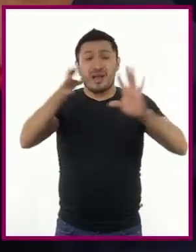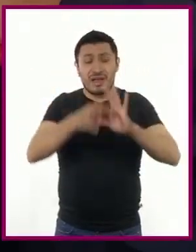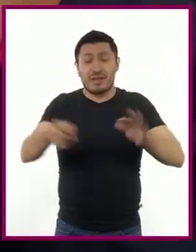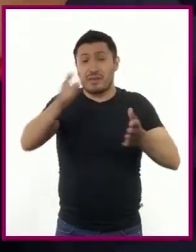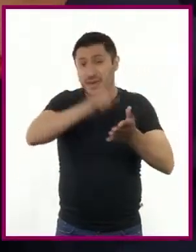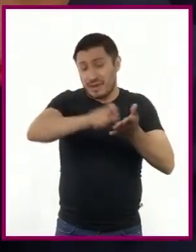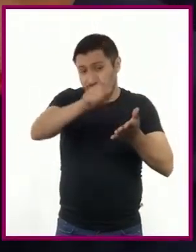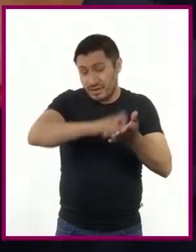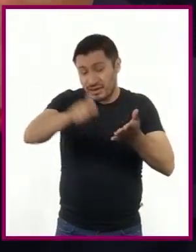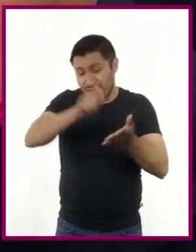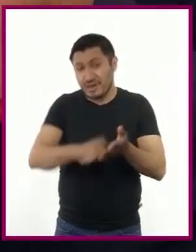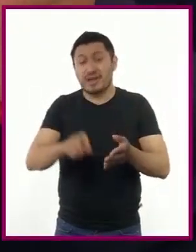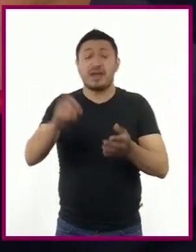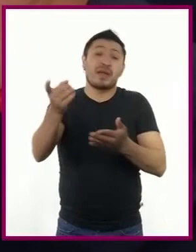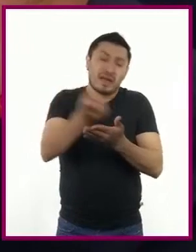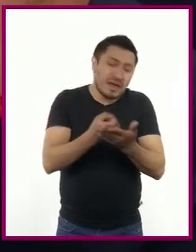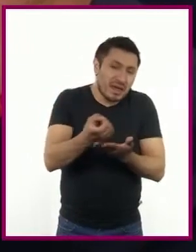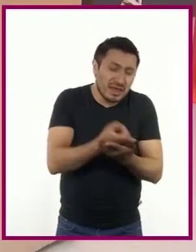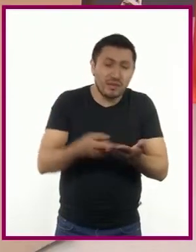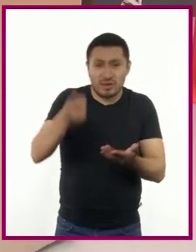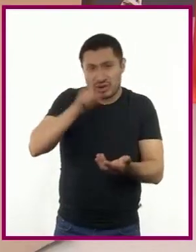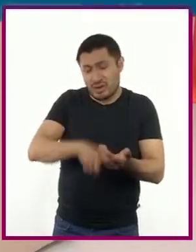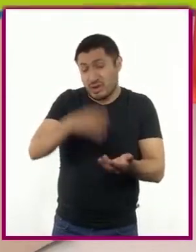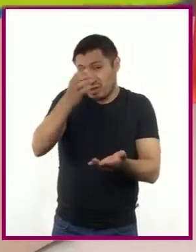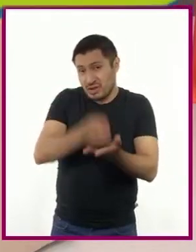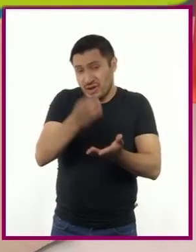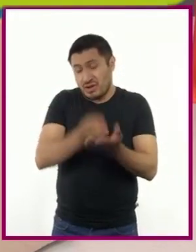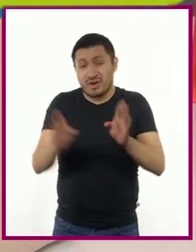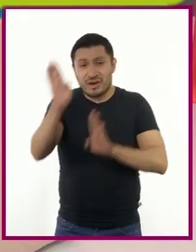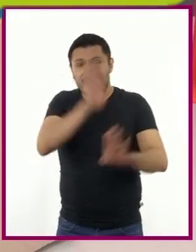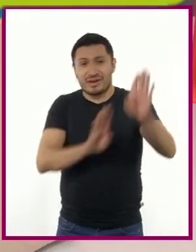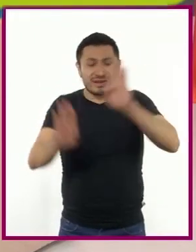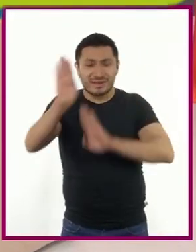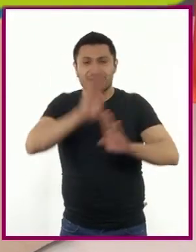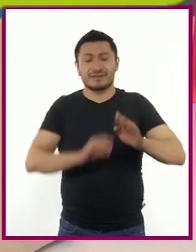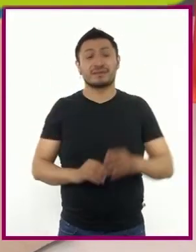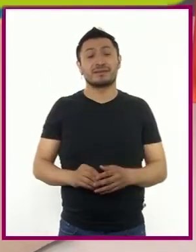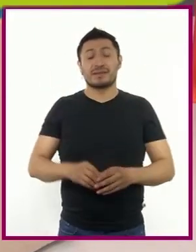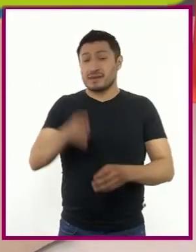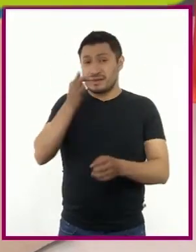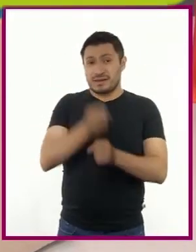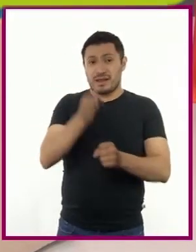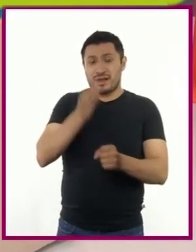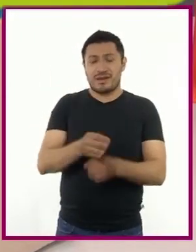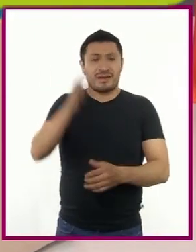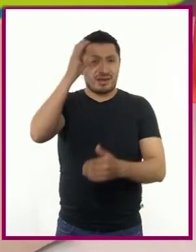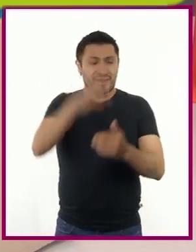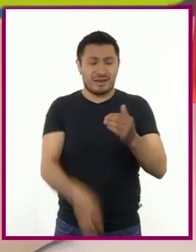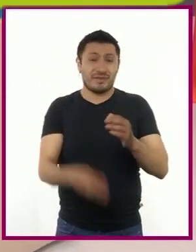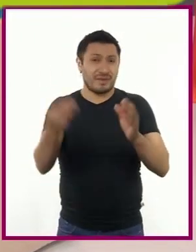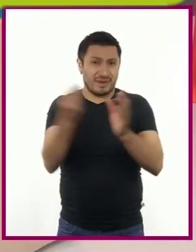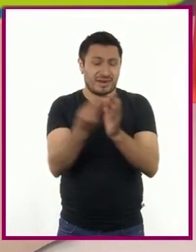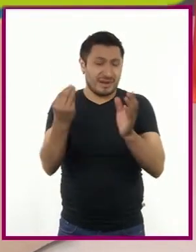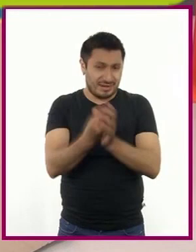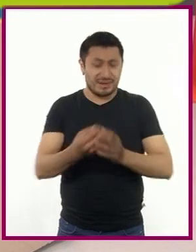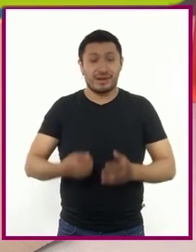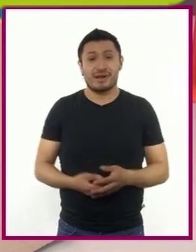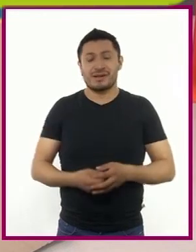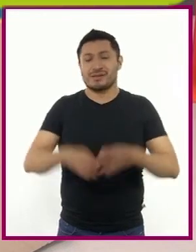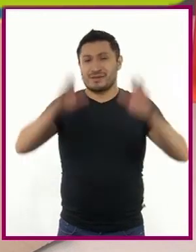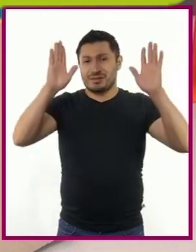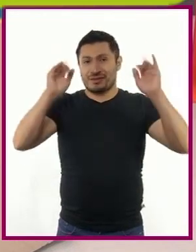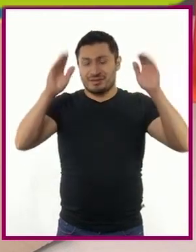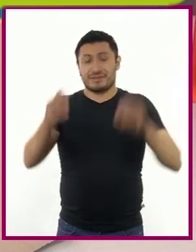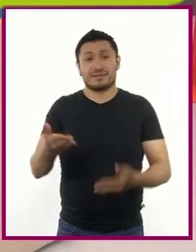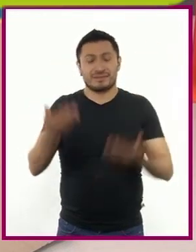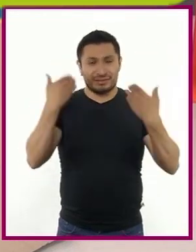escribirlo e ilustrarlo en su libreta de biología. Por ahora, hemos concluido nuestra sesión. Se despide